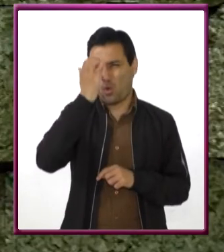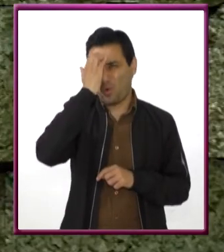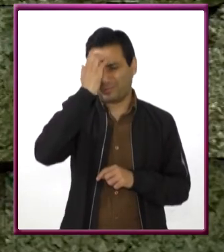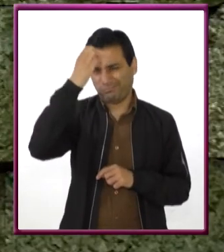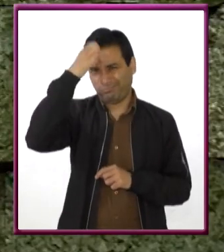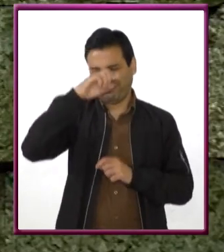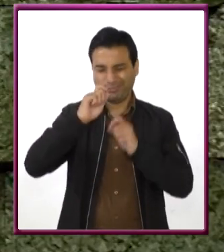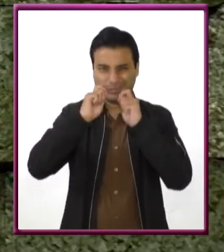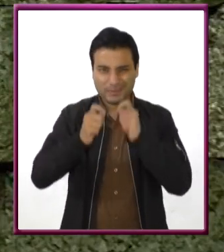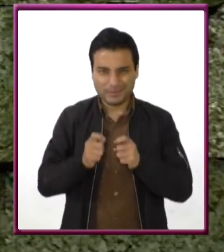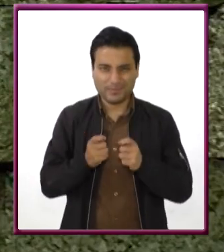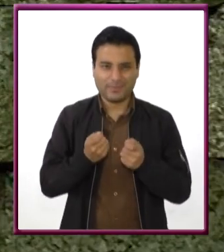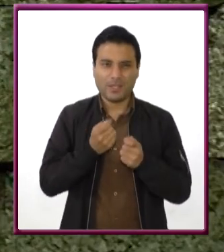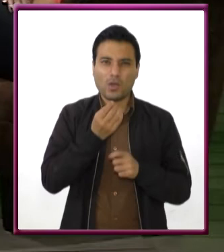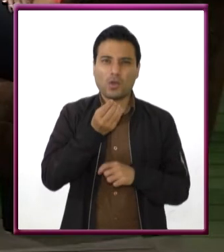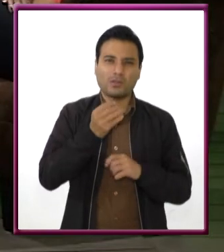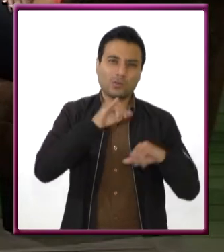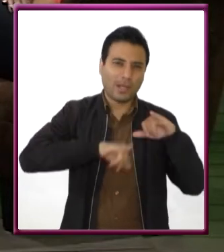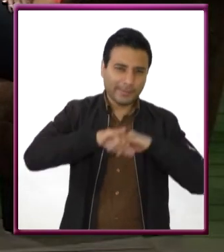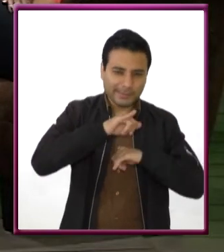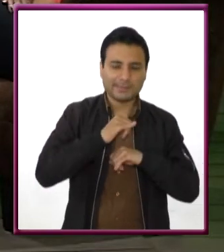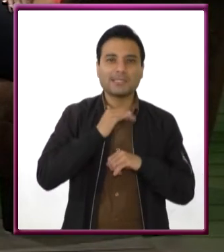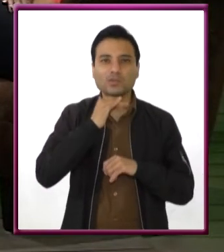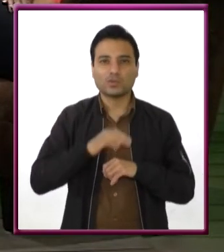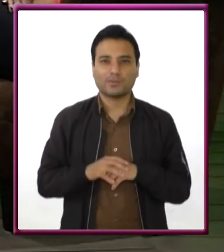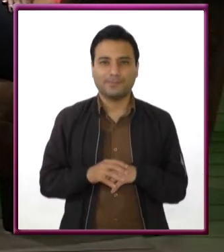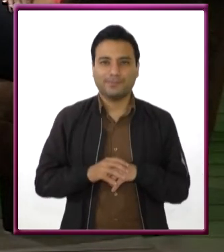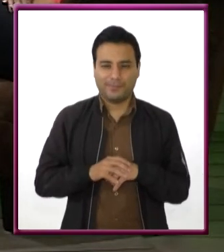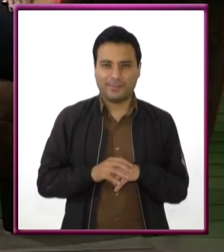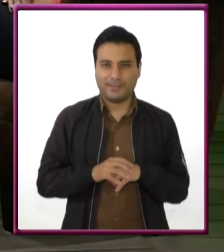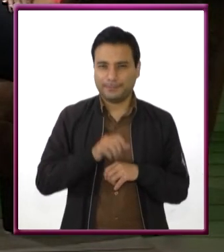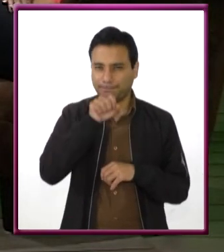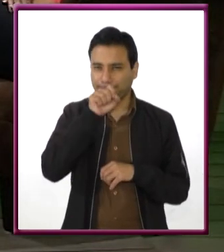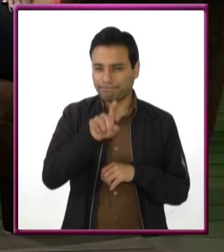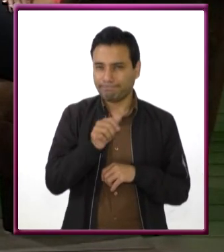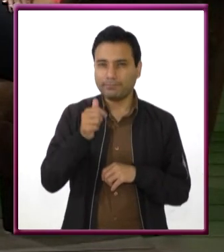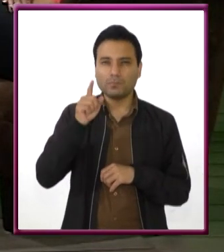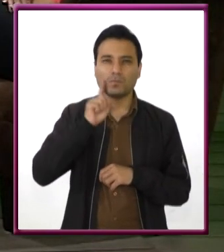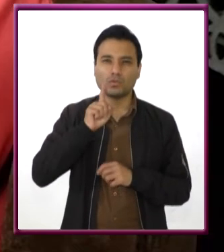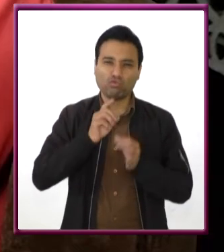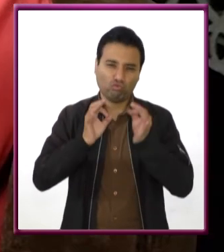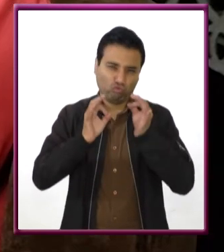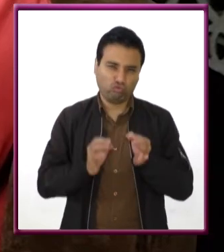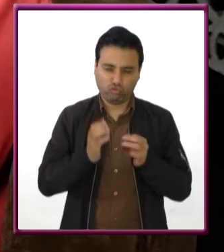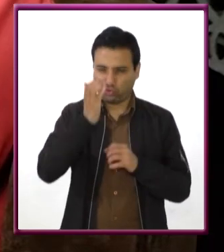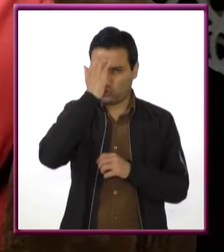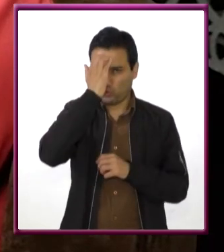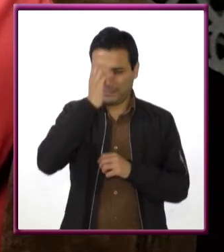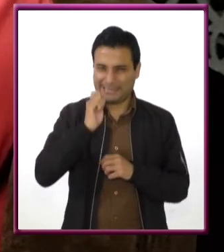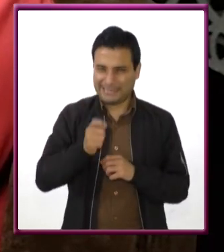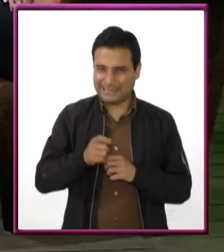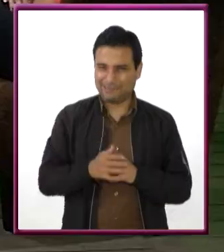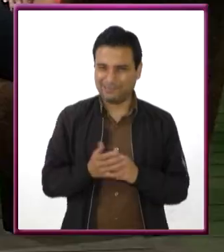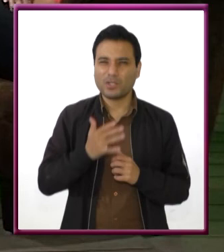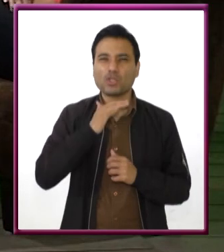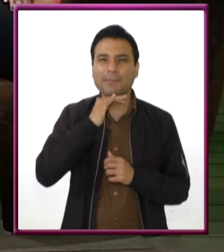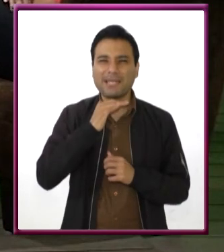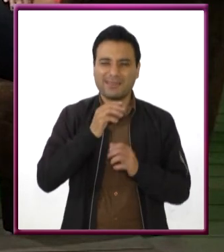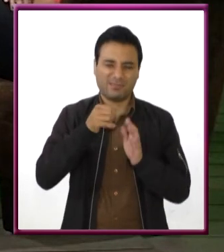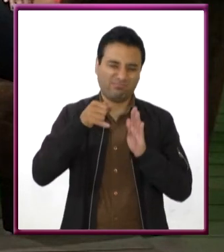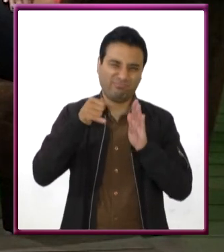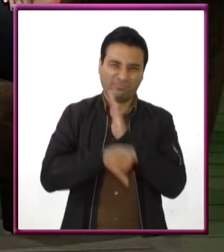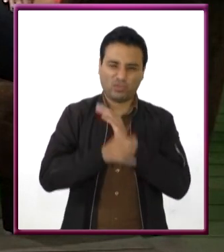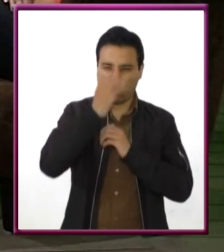químicas y residuos. La doctora María Guadalupe Ponce Vélez, especialista en contaminantes orgánicos persistentes. Gracias. Dos conceptos